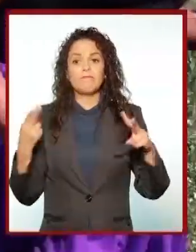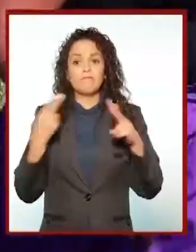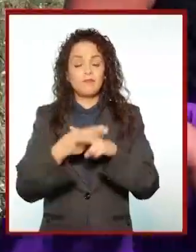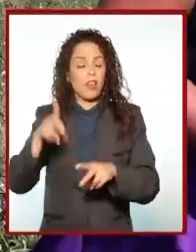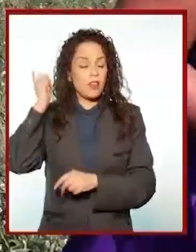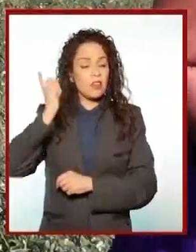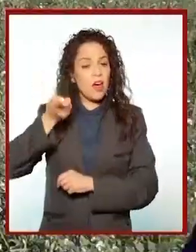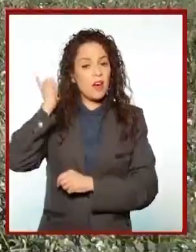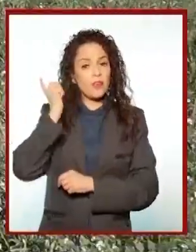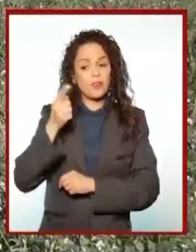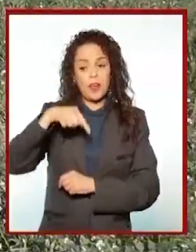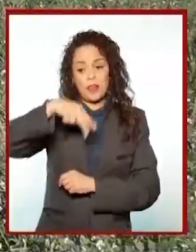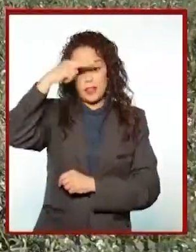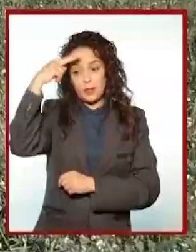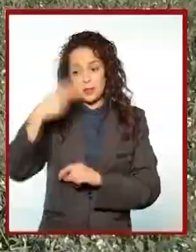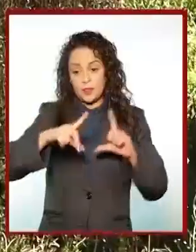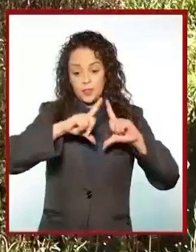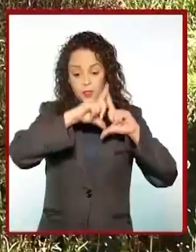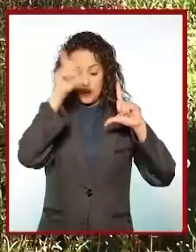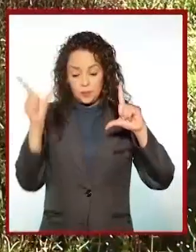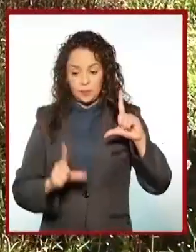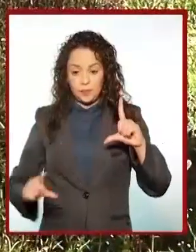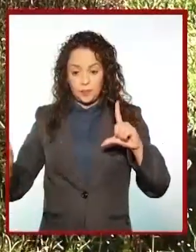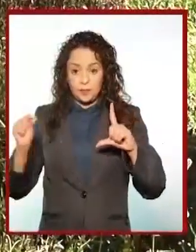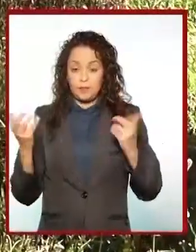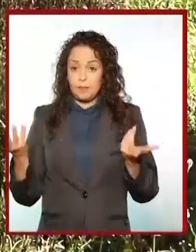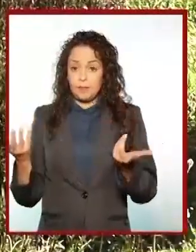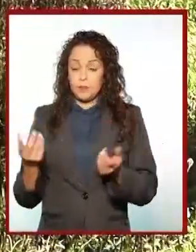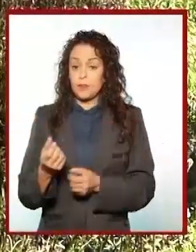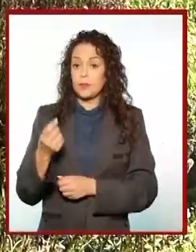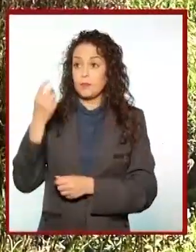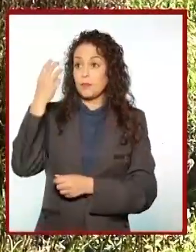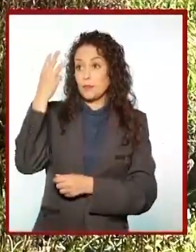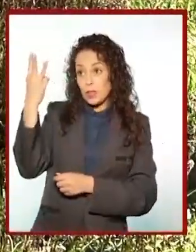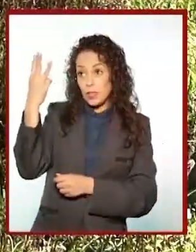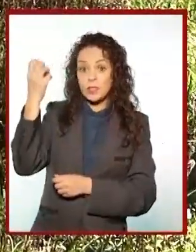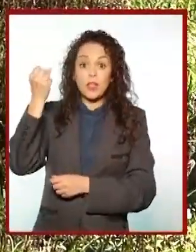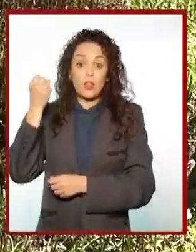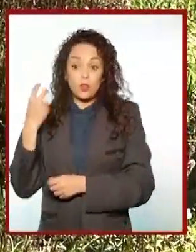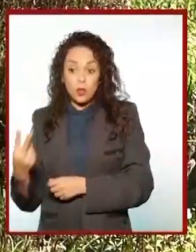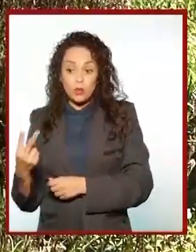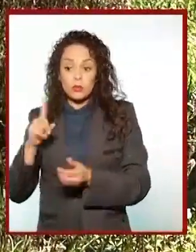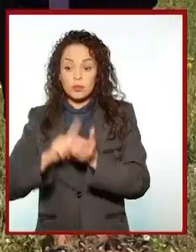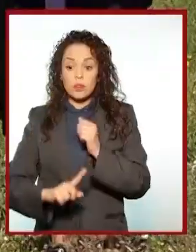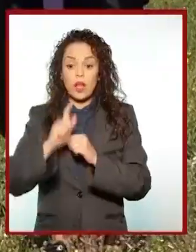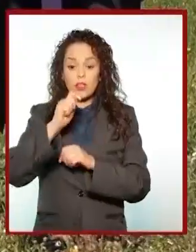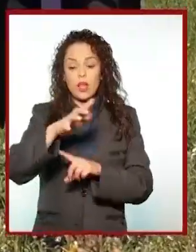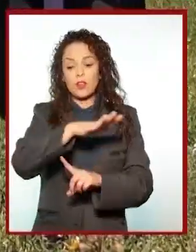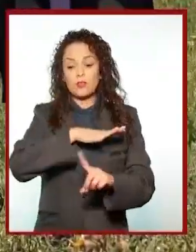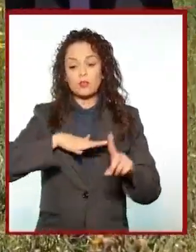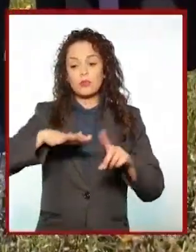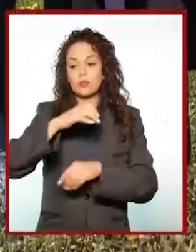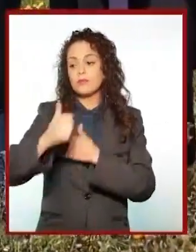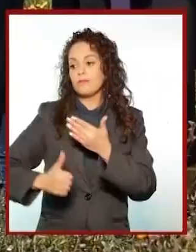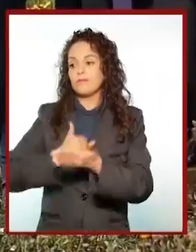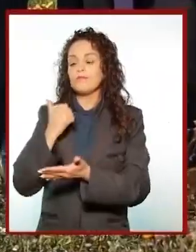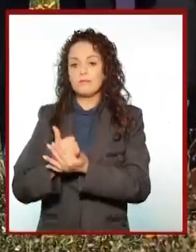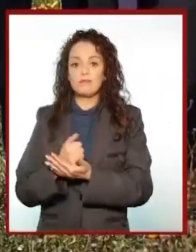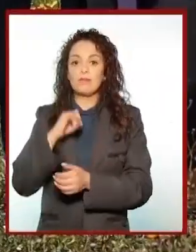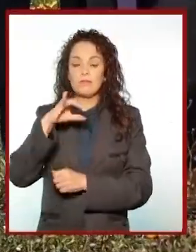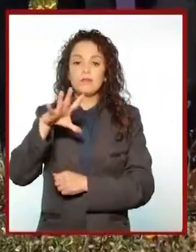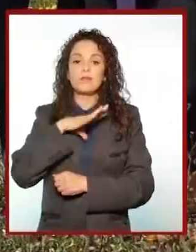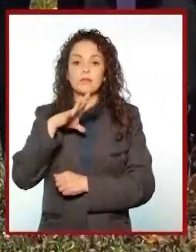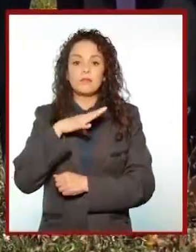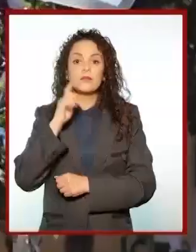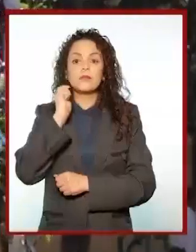en el territorio mexicano y dentro de ello, pues bueno, al menos 2 de cada 3 viven en contextos urbanos, pues